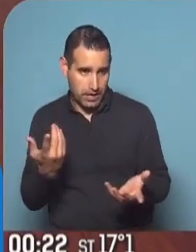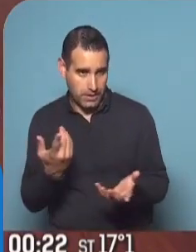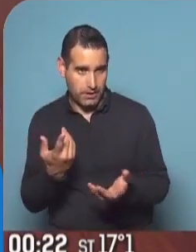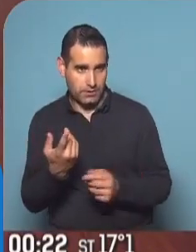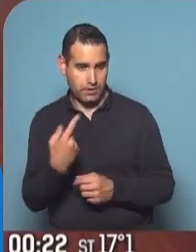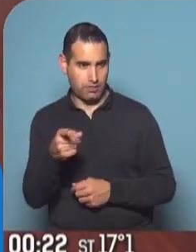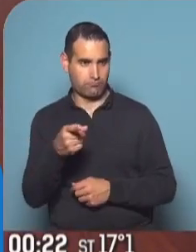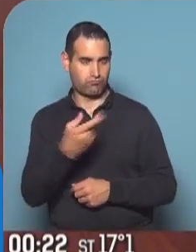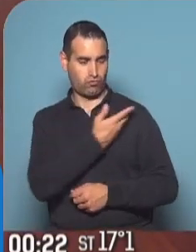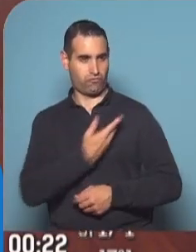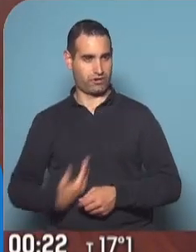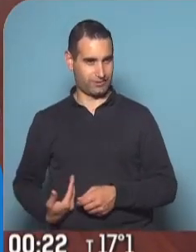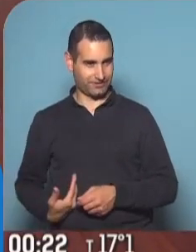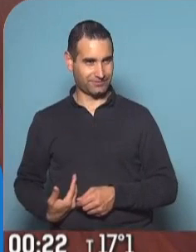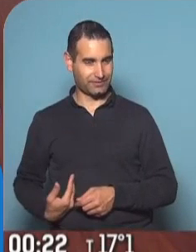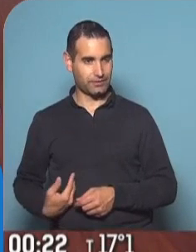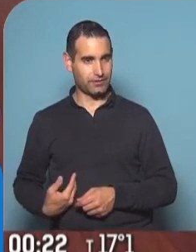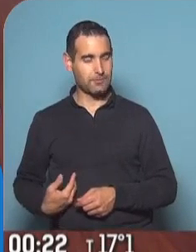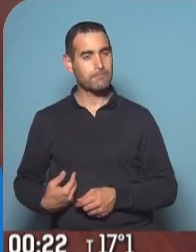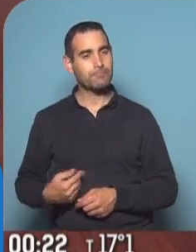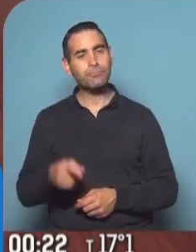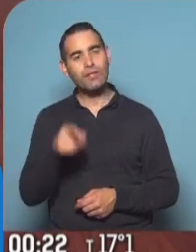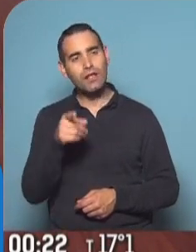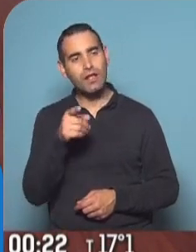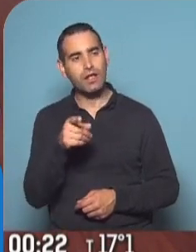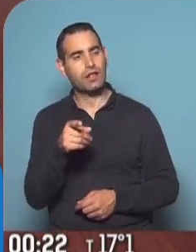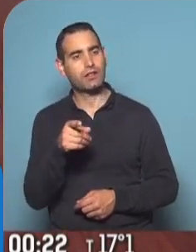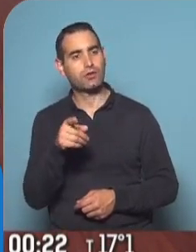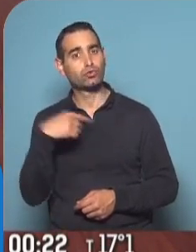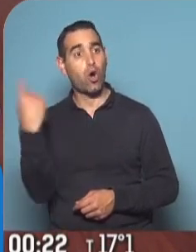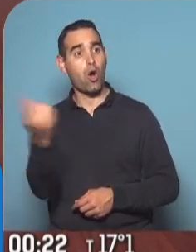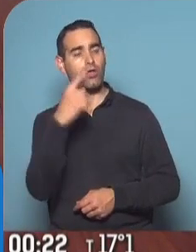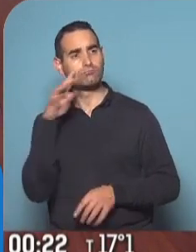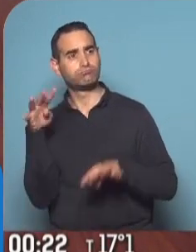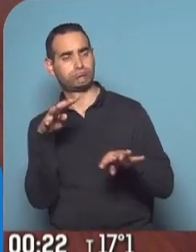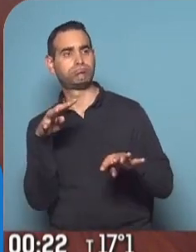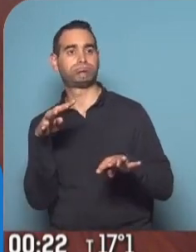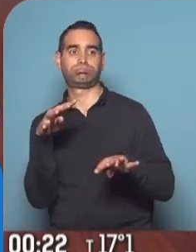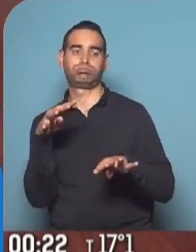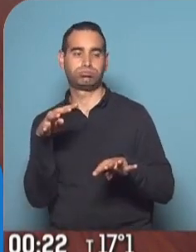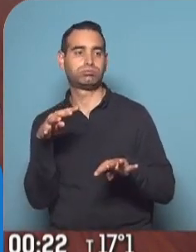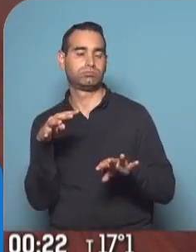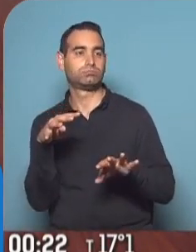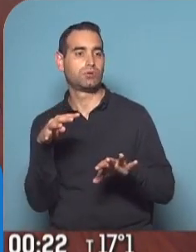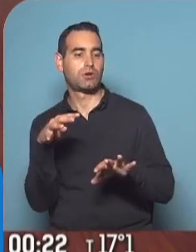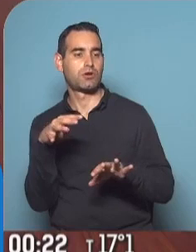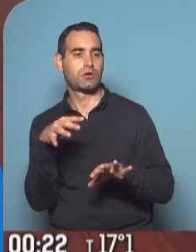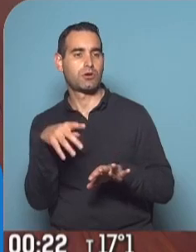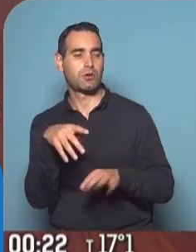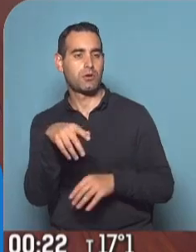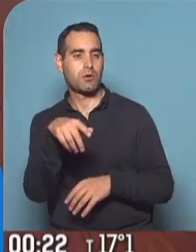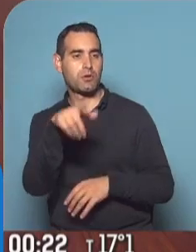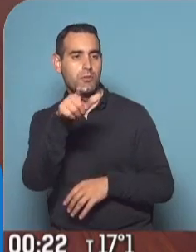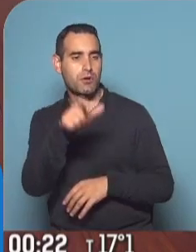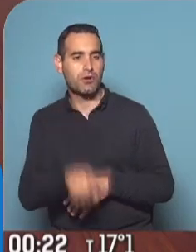gobernador de alguna forma aparece a los ojos de todos como una suerte de demiurgo de los